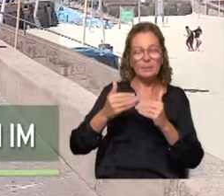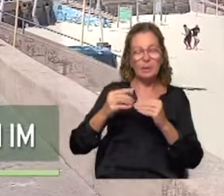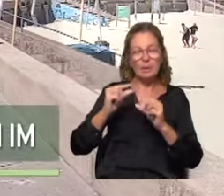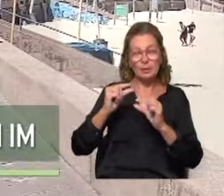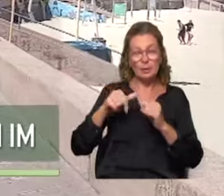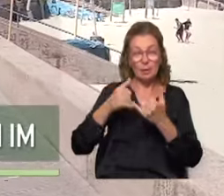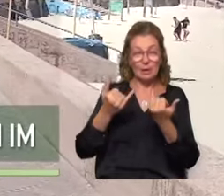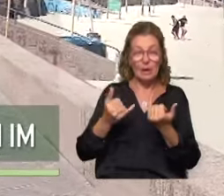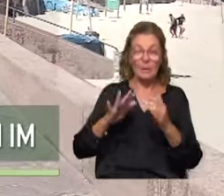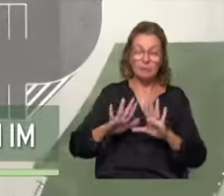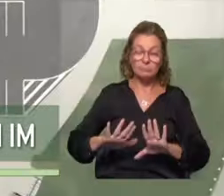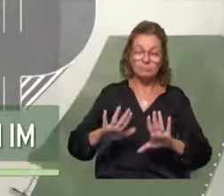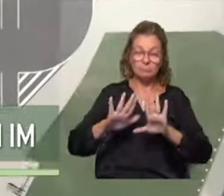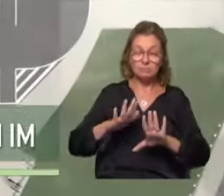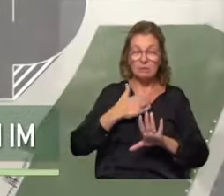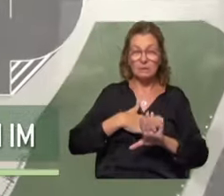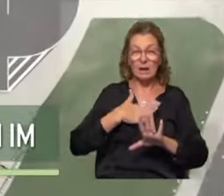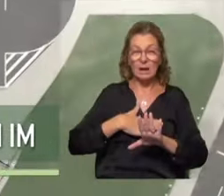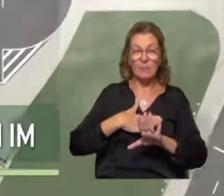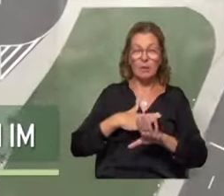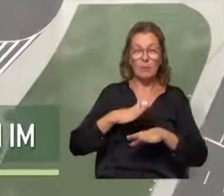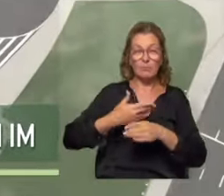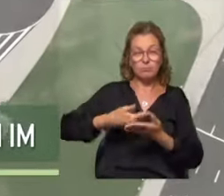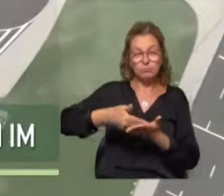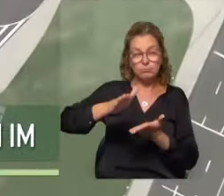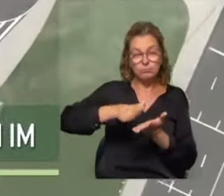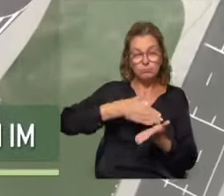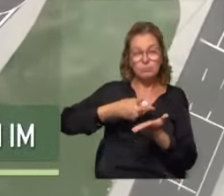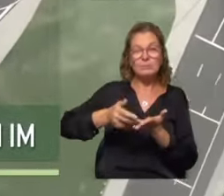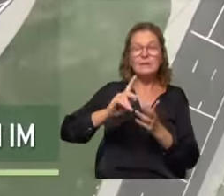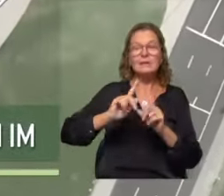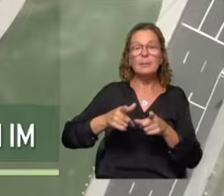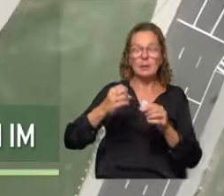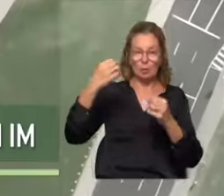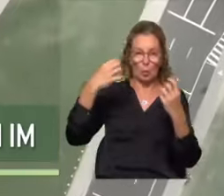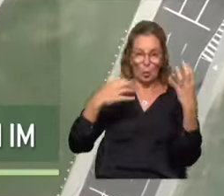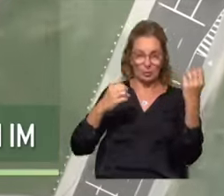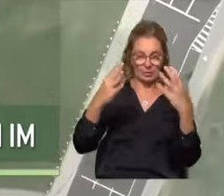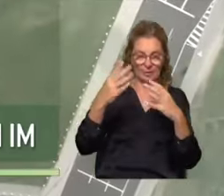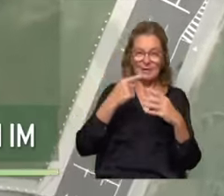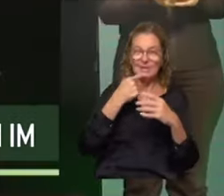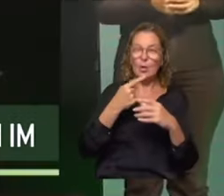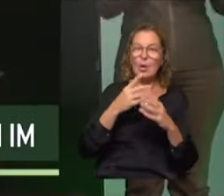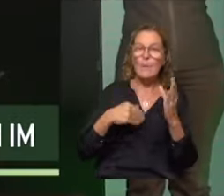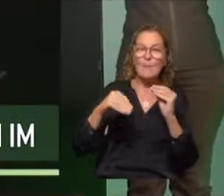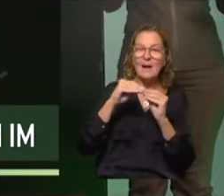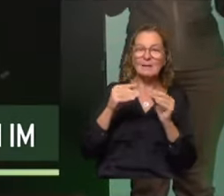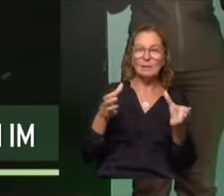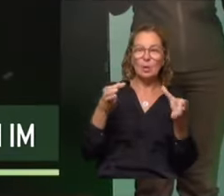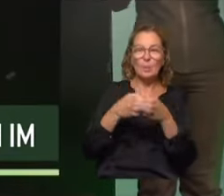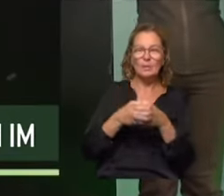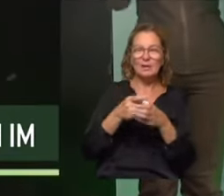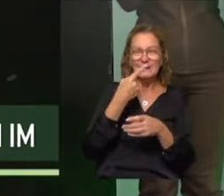estos días, tanto en trabajos sobre la capa asfáltica como en la reubicación de luminarias. Según Rey, lo que más le interesa a la Comisión de